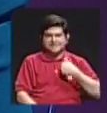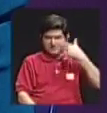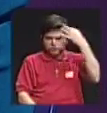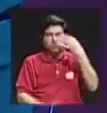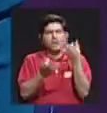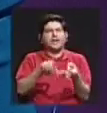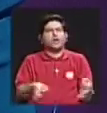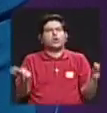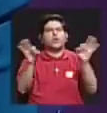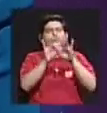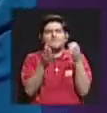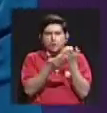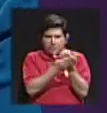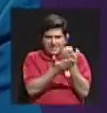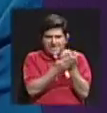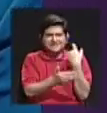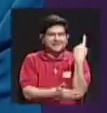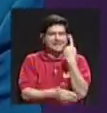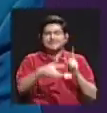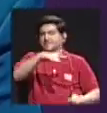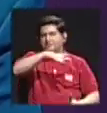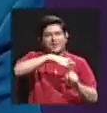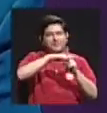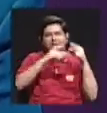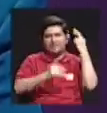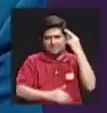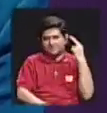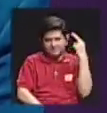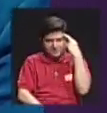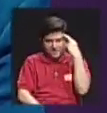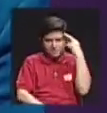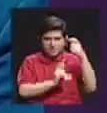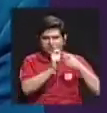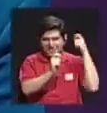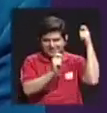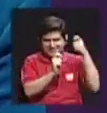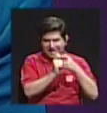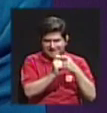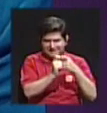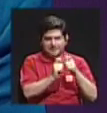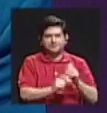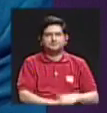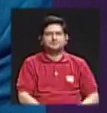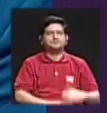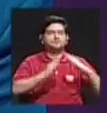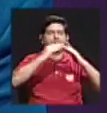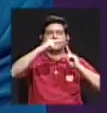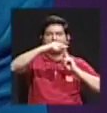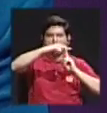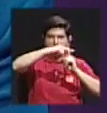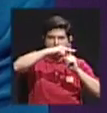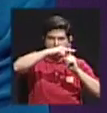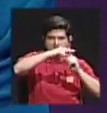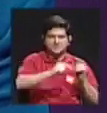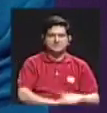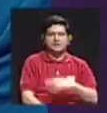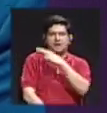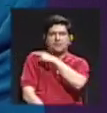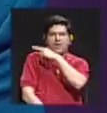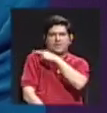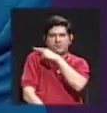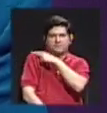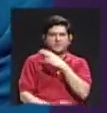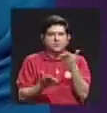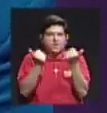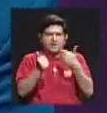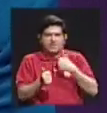que la importancia económica siempre sale porque justamente cuando la iglesia, la jerarquía